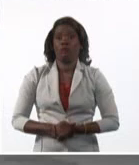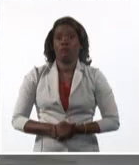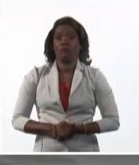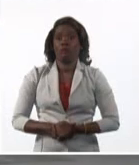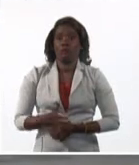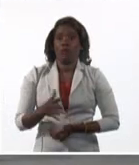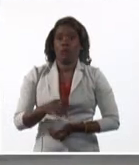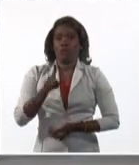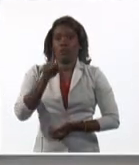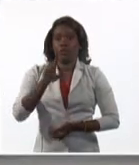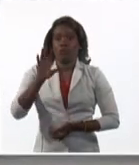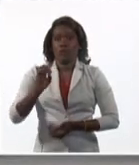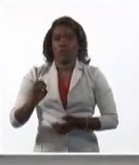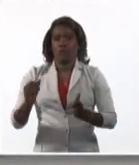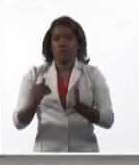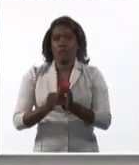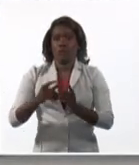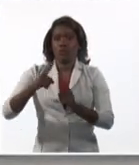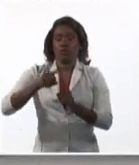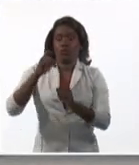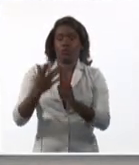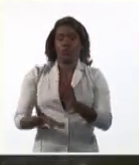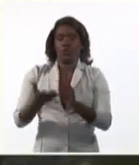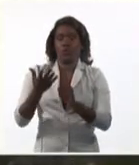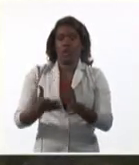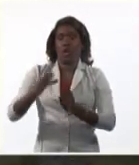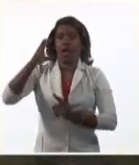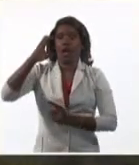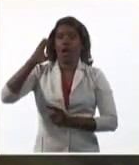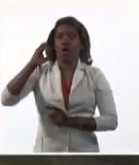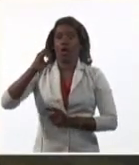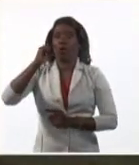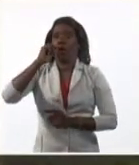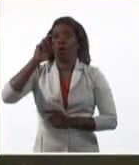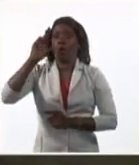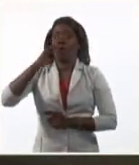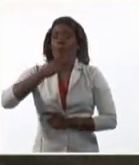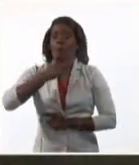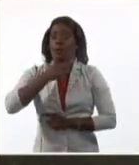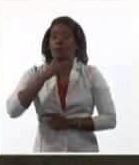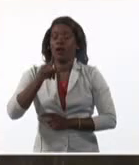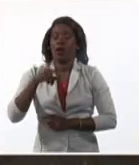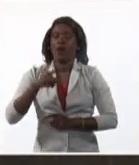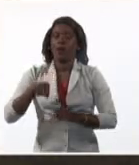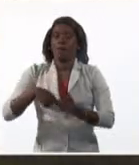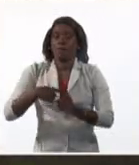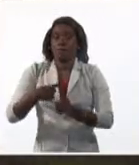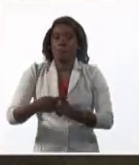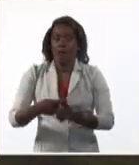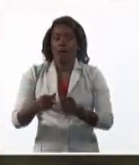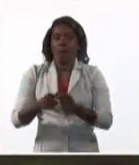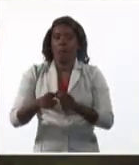toneladas de concentrado de cobre, se ha pasado ahora a preservar unas gigantescas instalaciones condenadas al cierre.